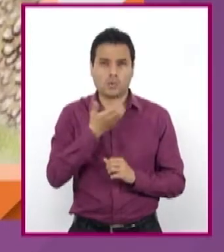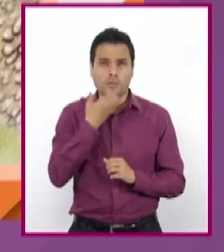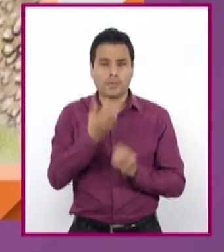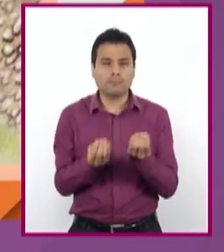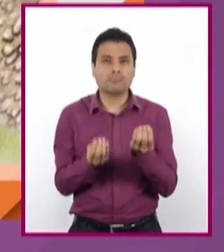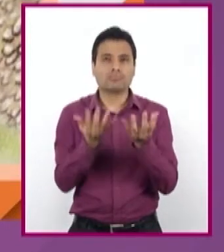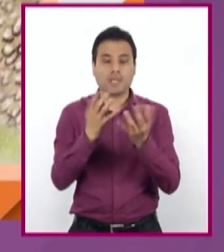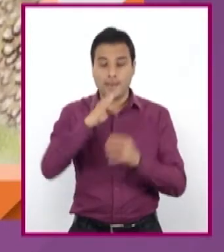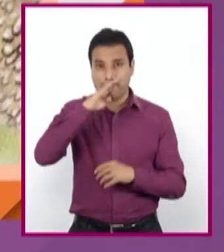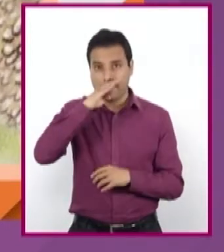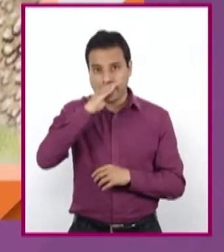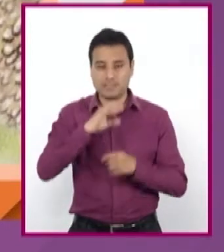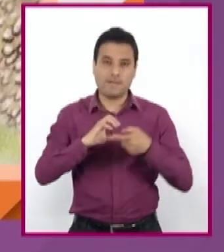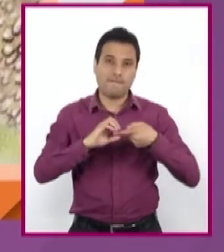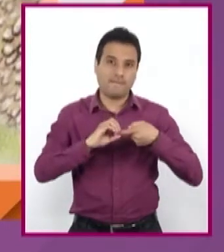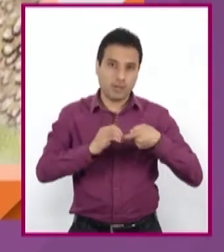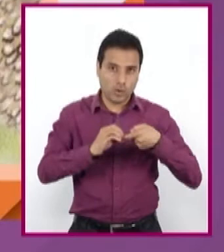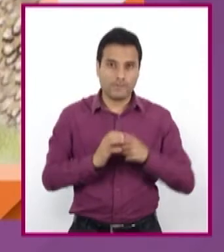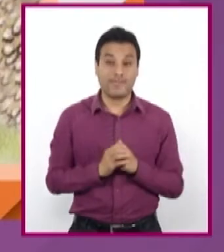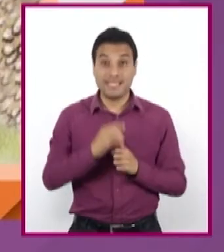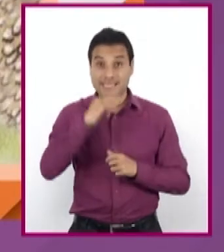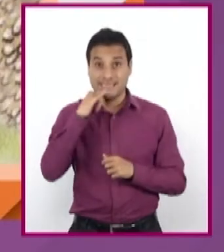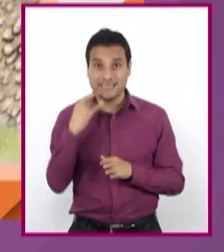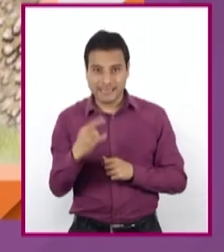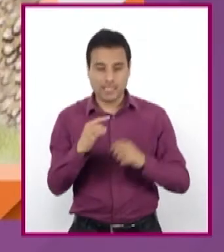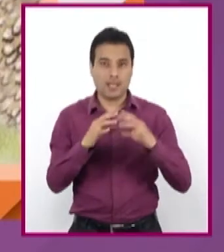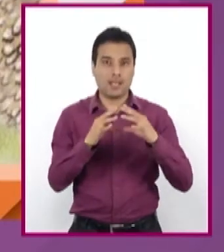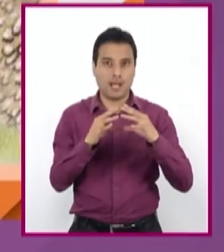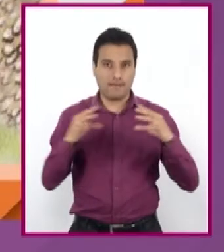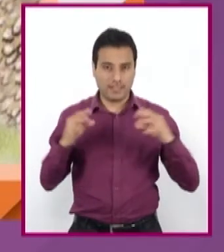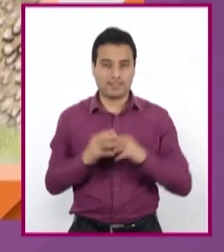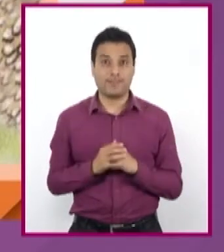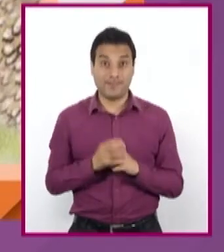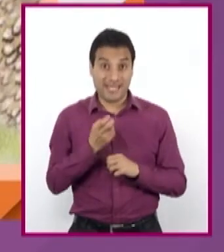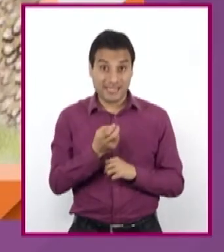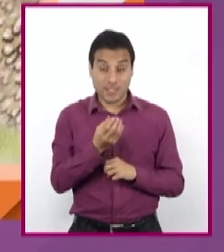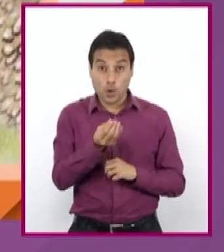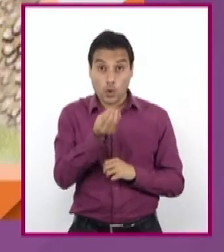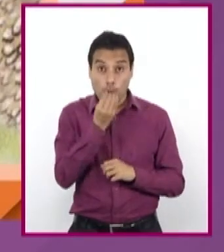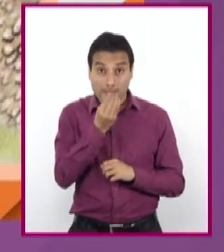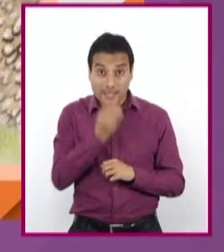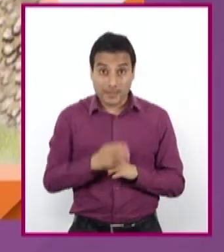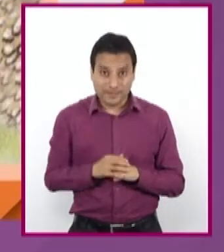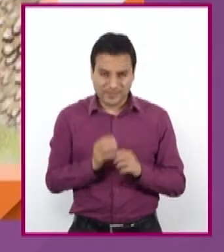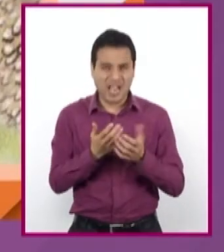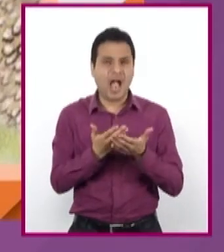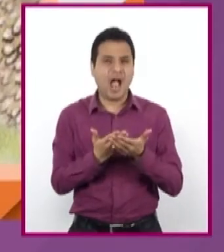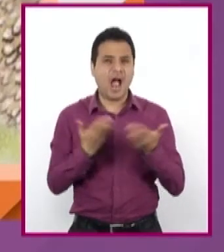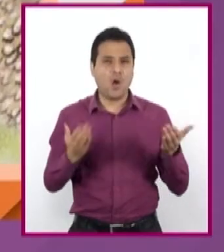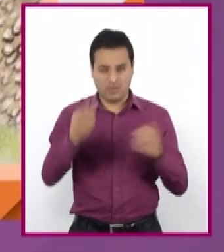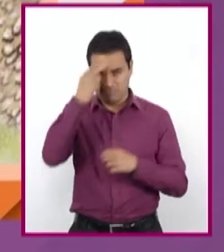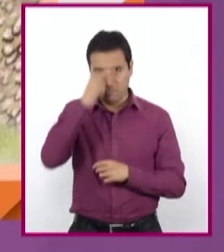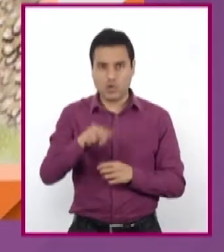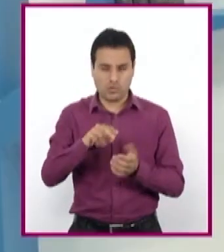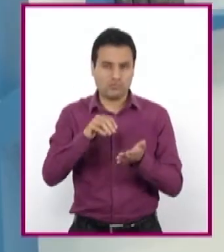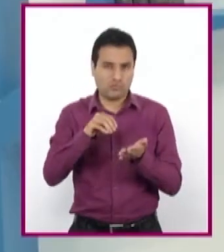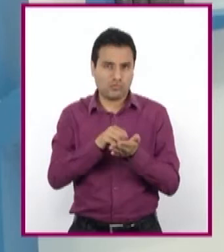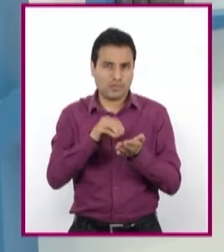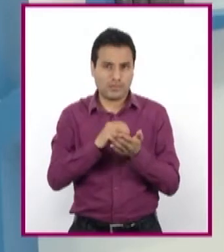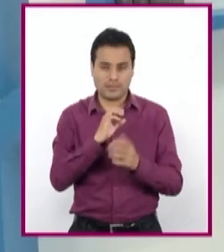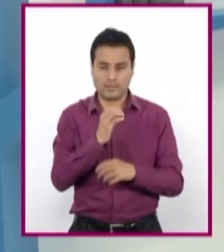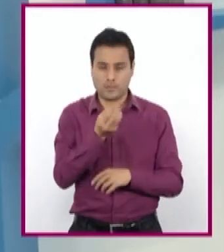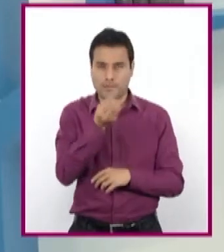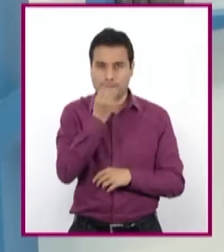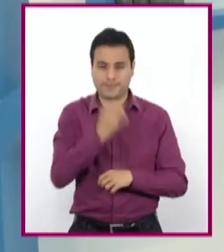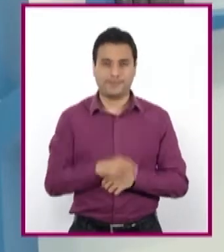el maíz, frijol, chile y calabaza, alimentos que hasta nuestros días forman parte de nuestra dieta.